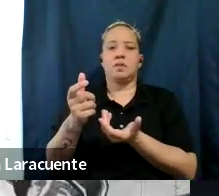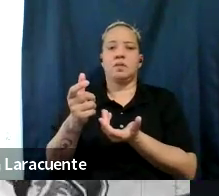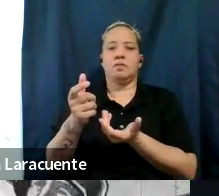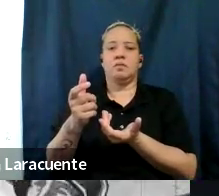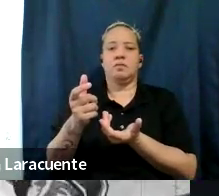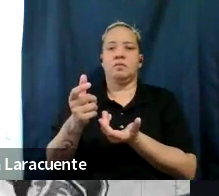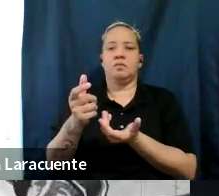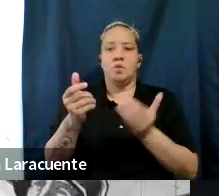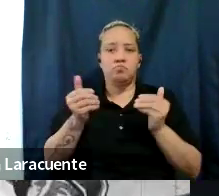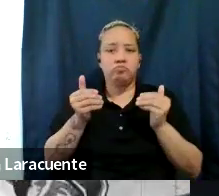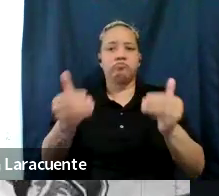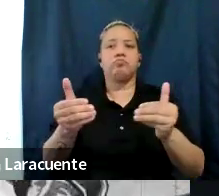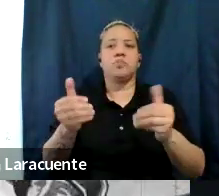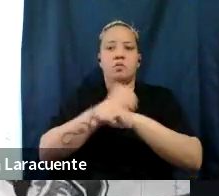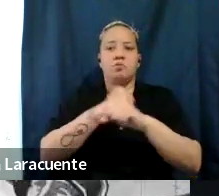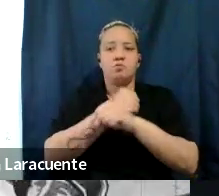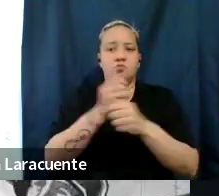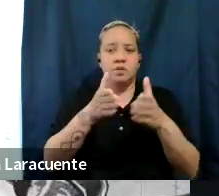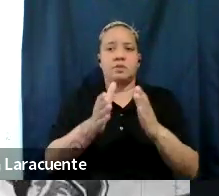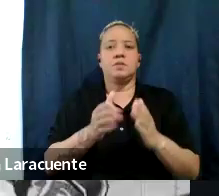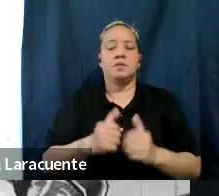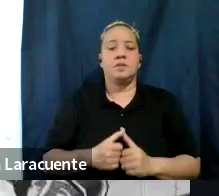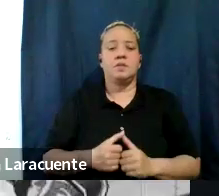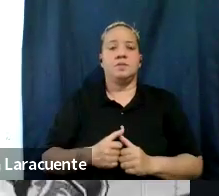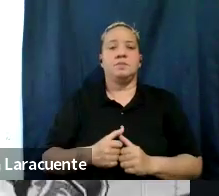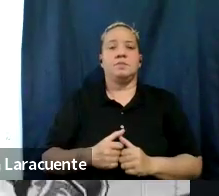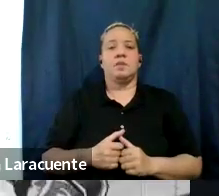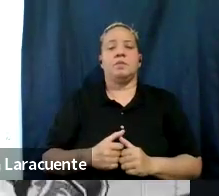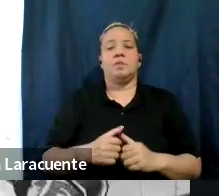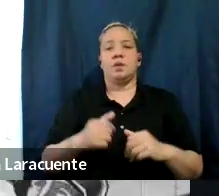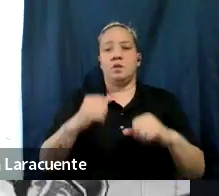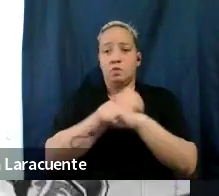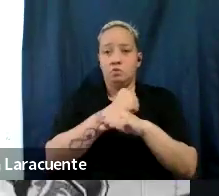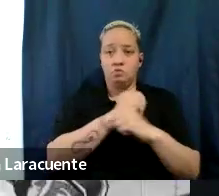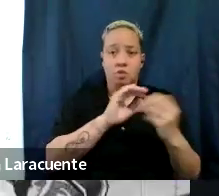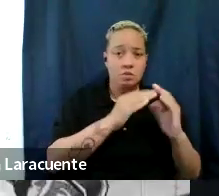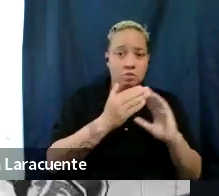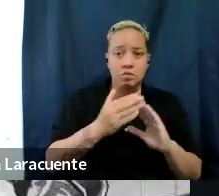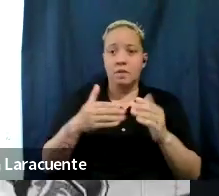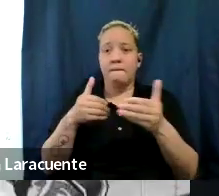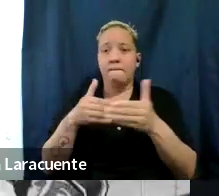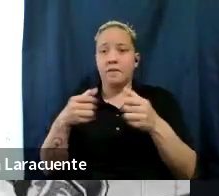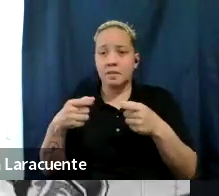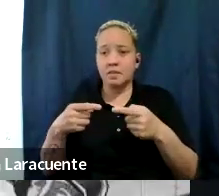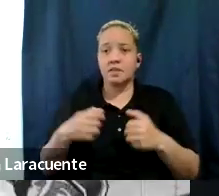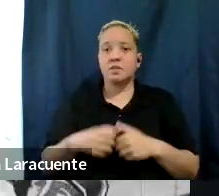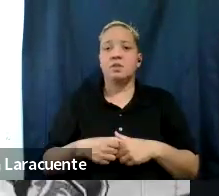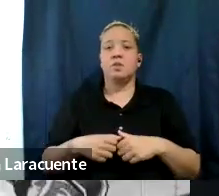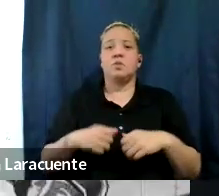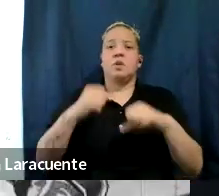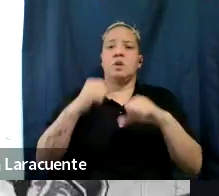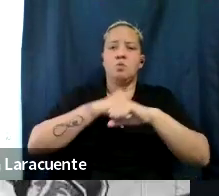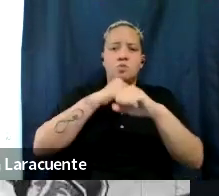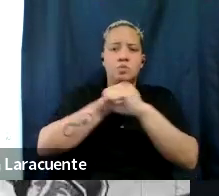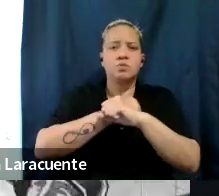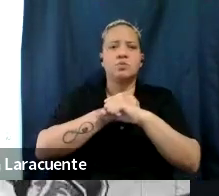a la lucha callejera, porque fue una lucha entre conciudadanos, fue una lucha entre vecinos, una lucha en